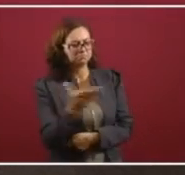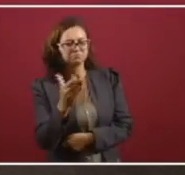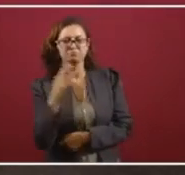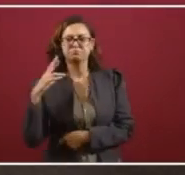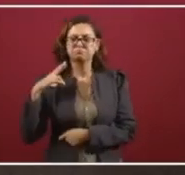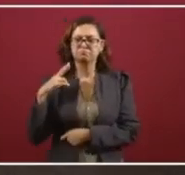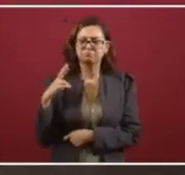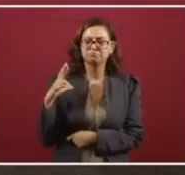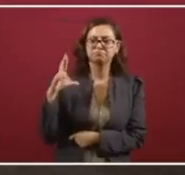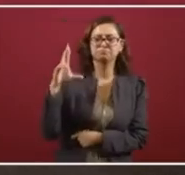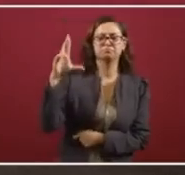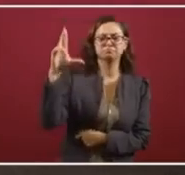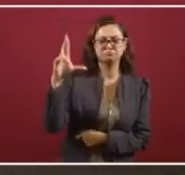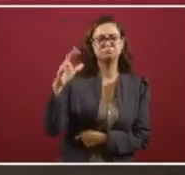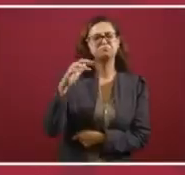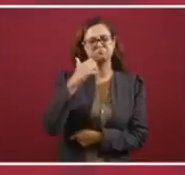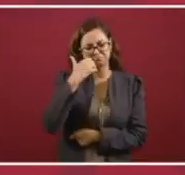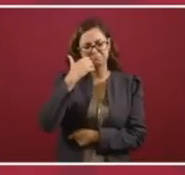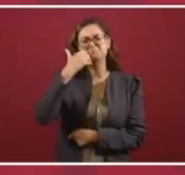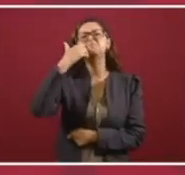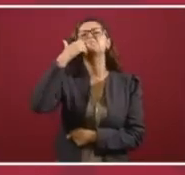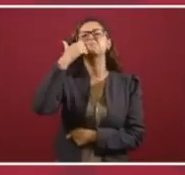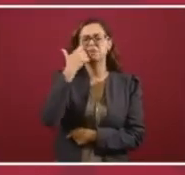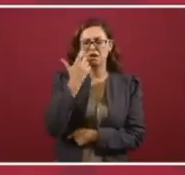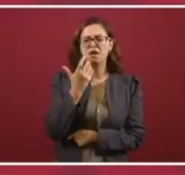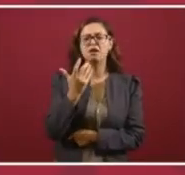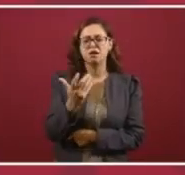de los empresarios para